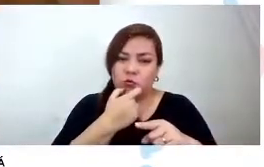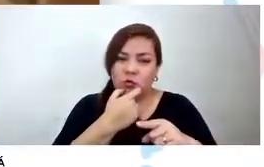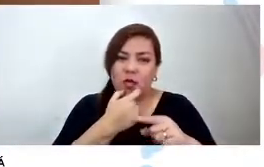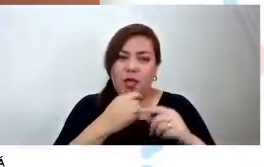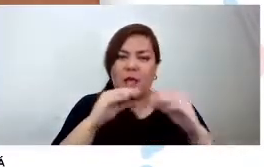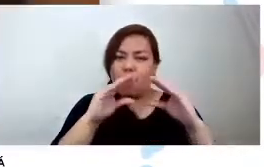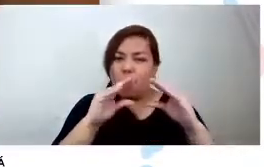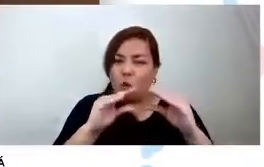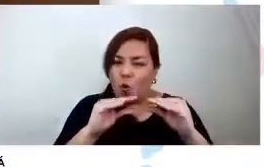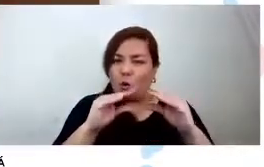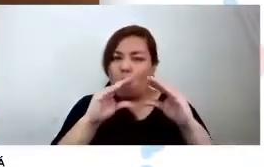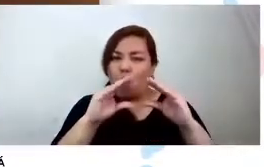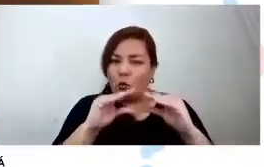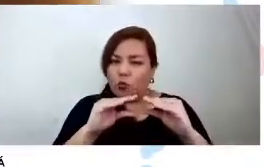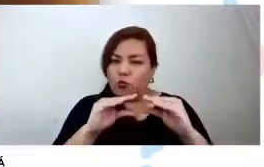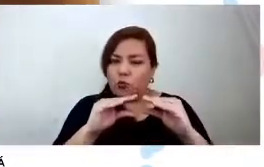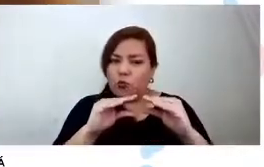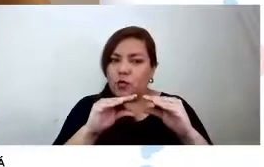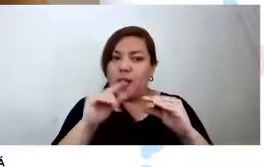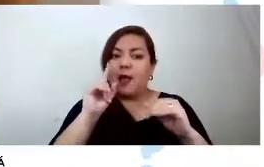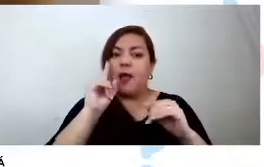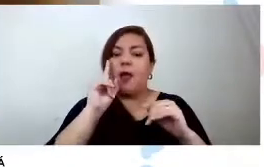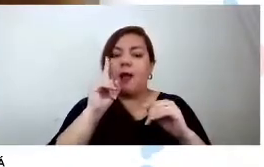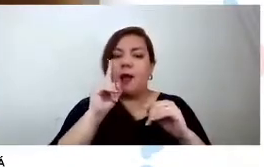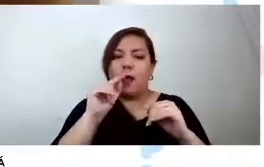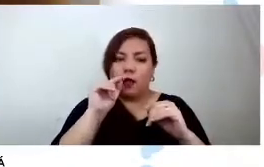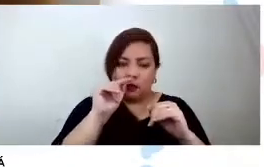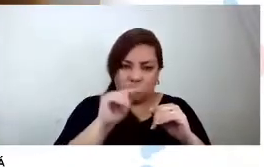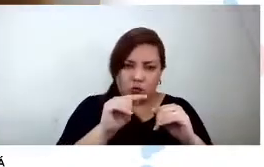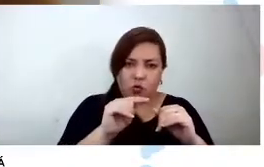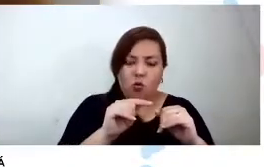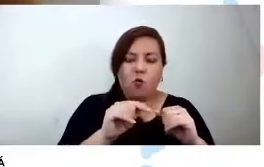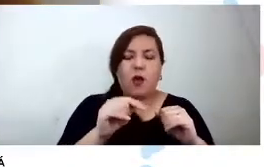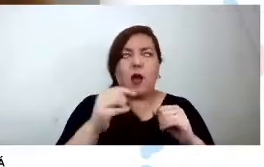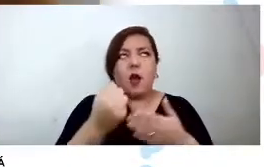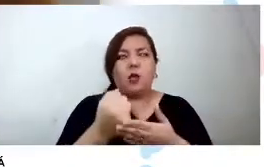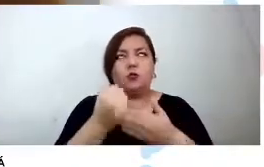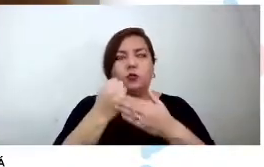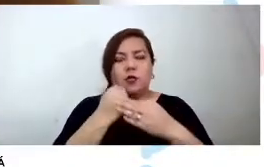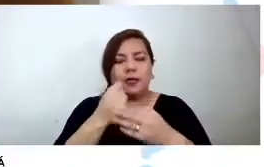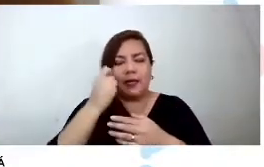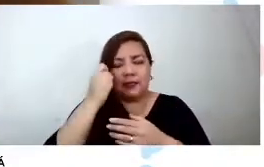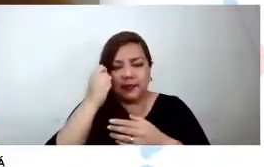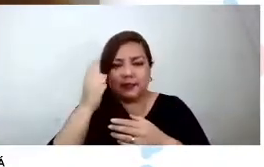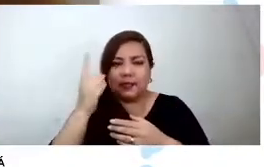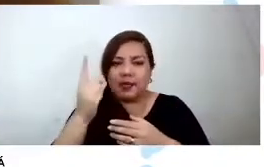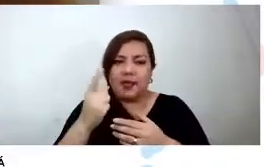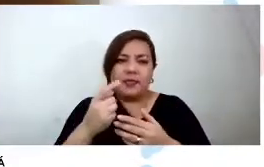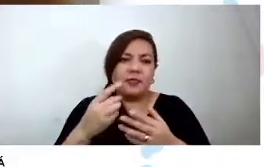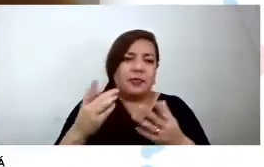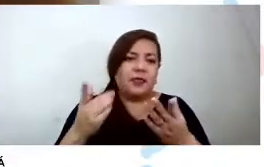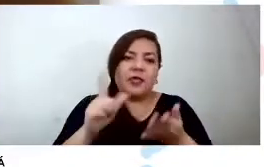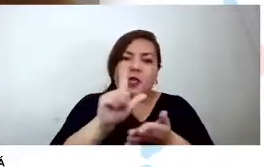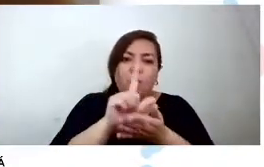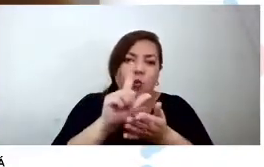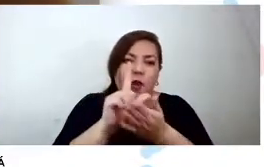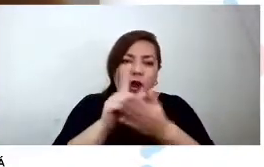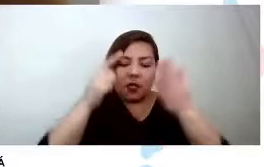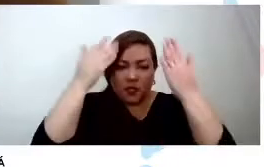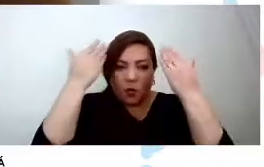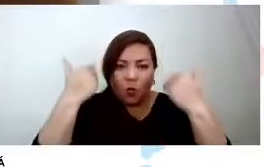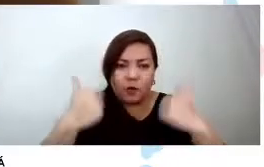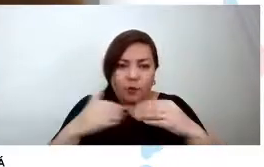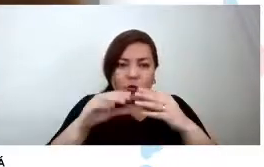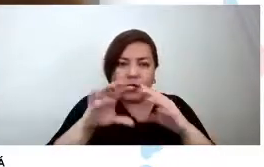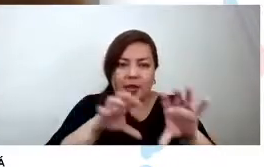esponjosos, y eso nos va a poder definir a qué parte del esqueleto del